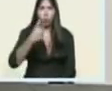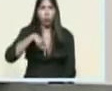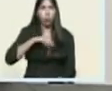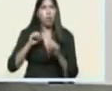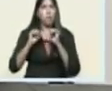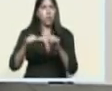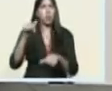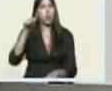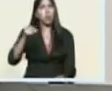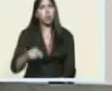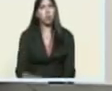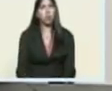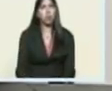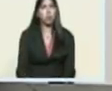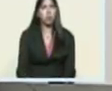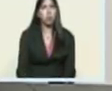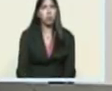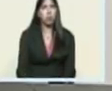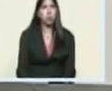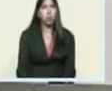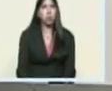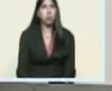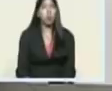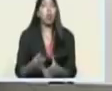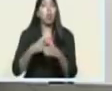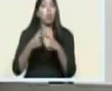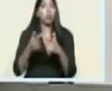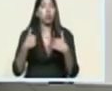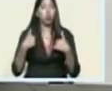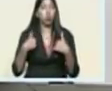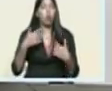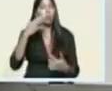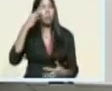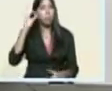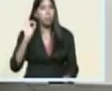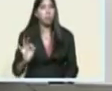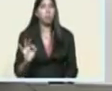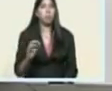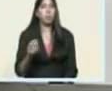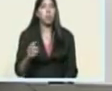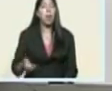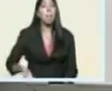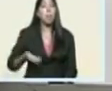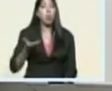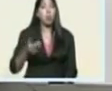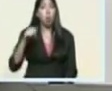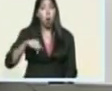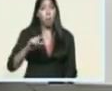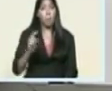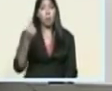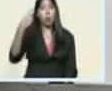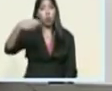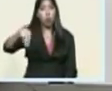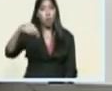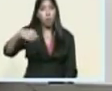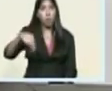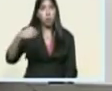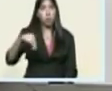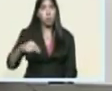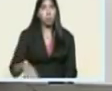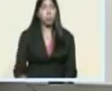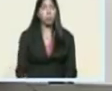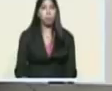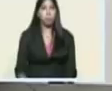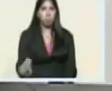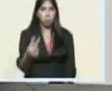tiempo encima de los temas. Por eso creo que es muy importante hoy, 1 de noviembre, queridos